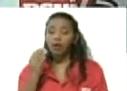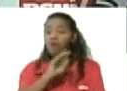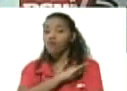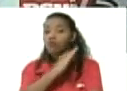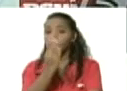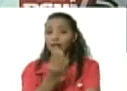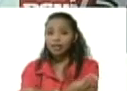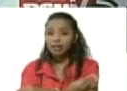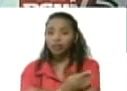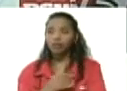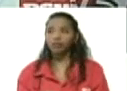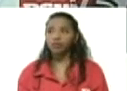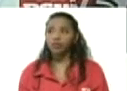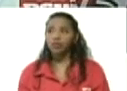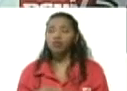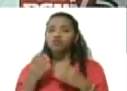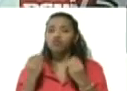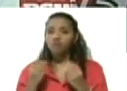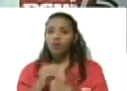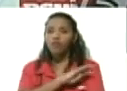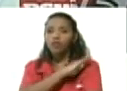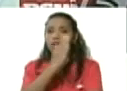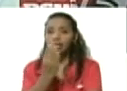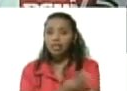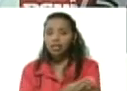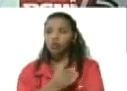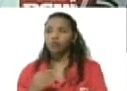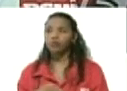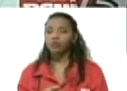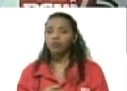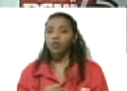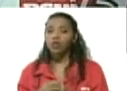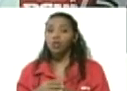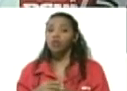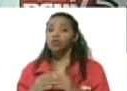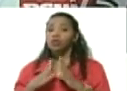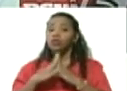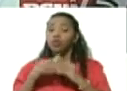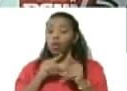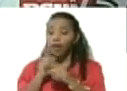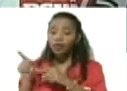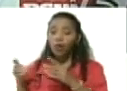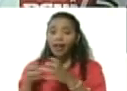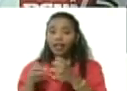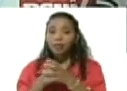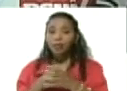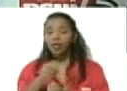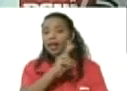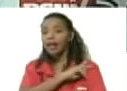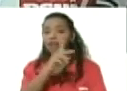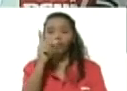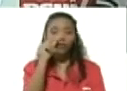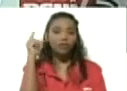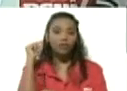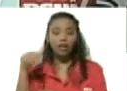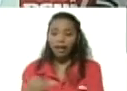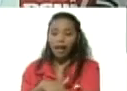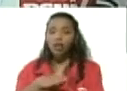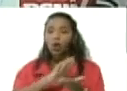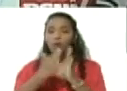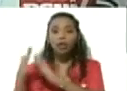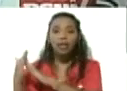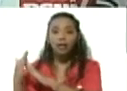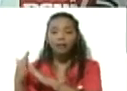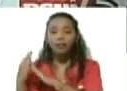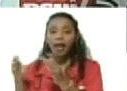fortalecido, muy fortalecido. Todos estos equipos, jefes y jefas, por ejemplo, de calles, de comunidades, tienen sus equipos